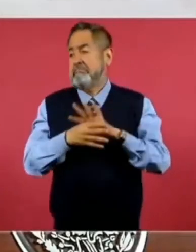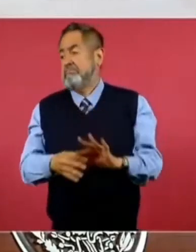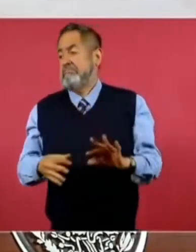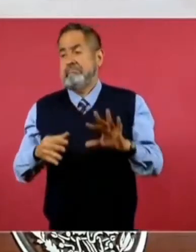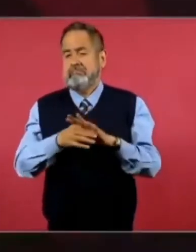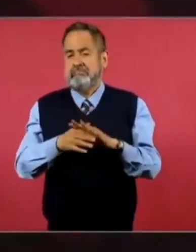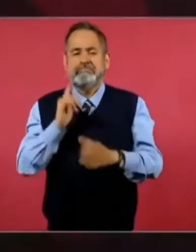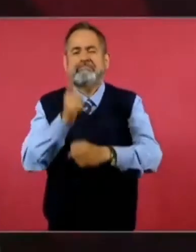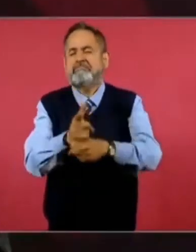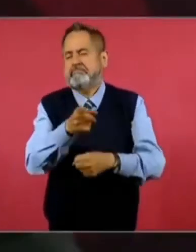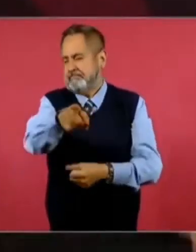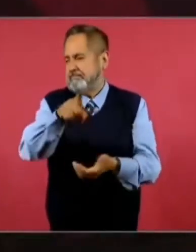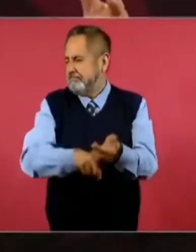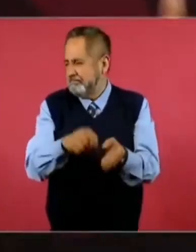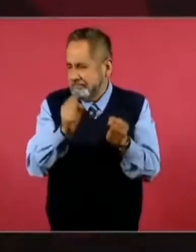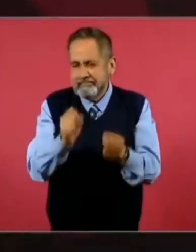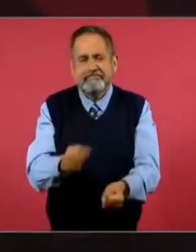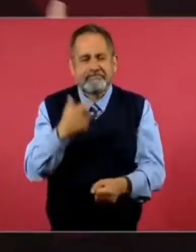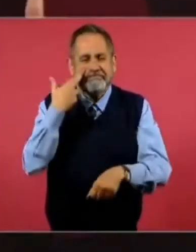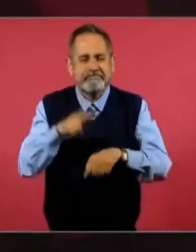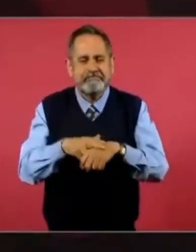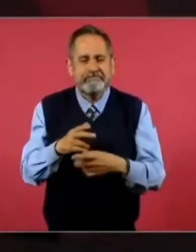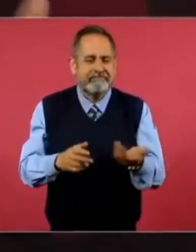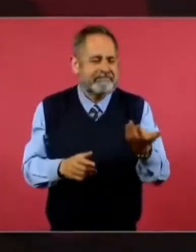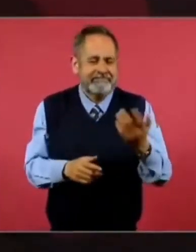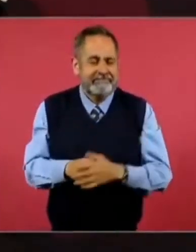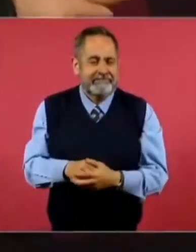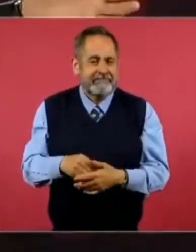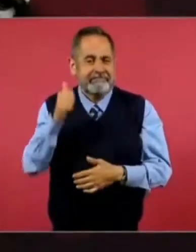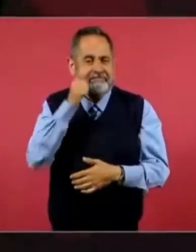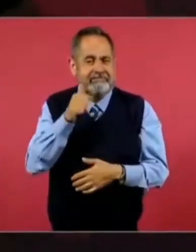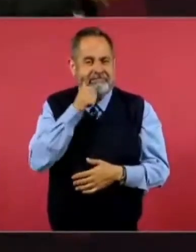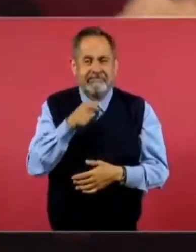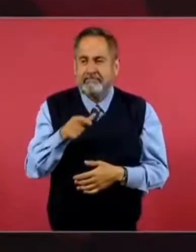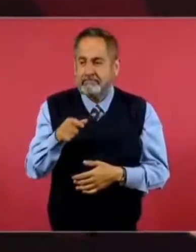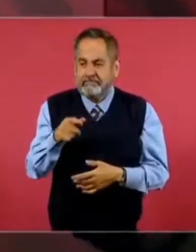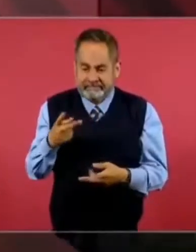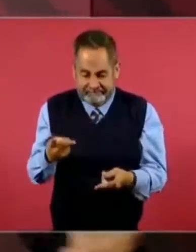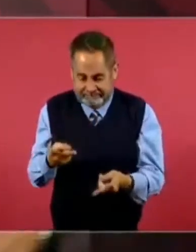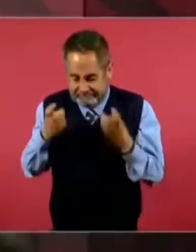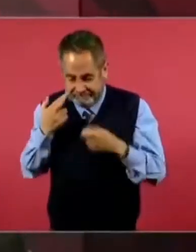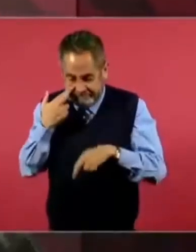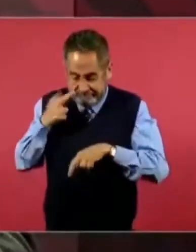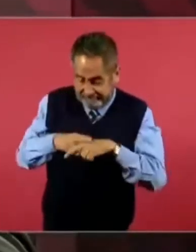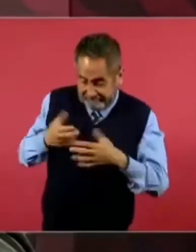fantoches y lo primero que hacen es comprarse una mansión